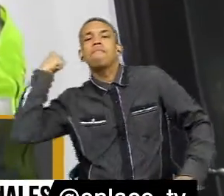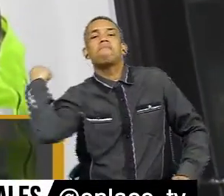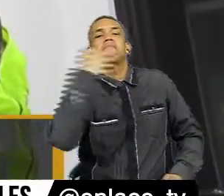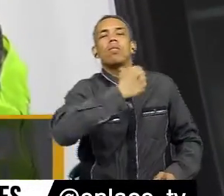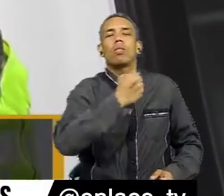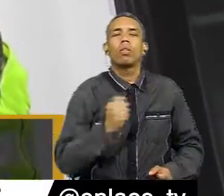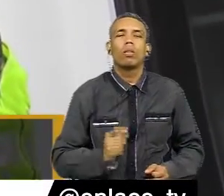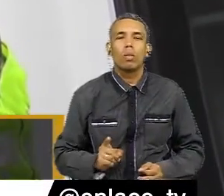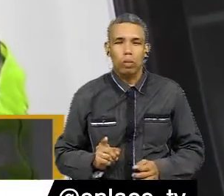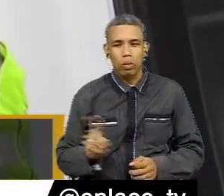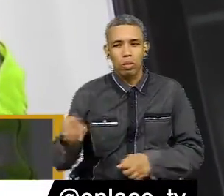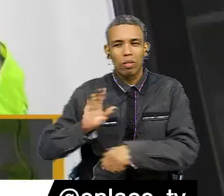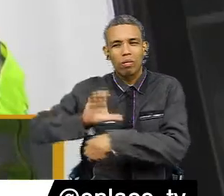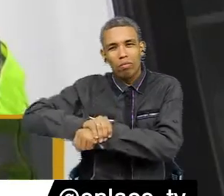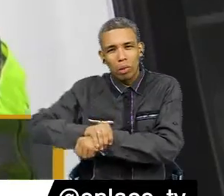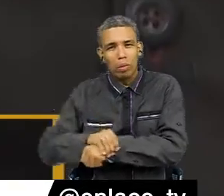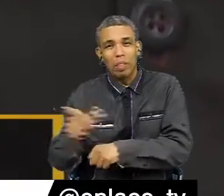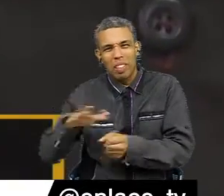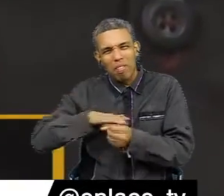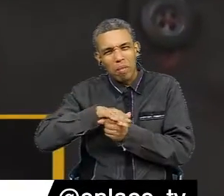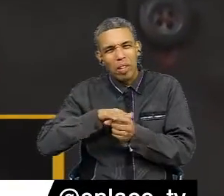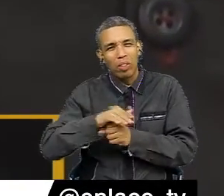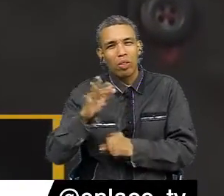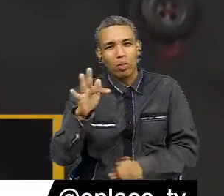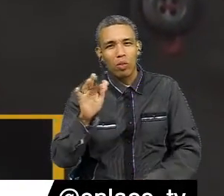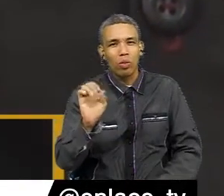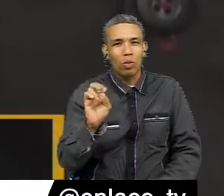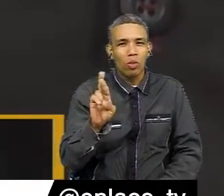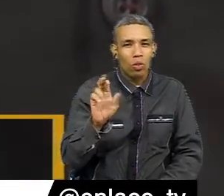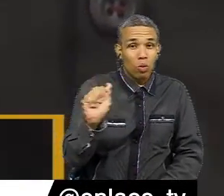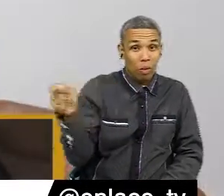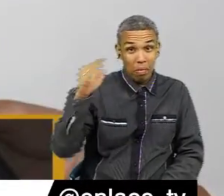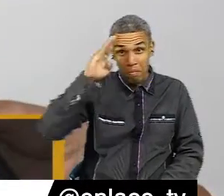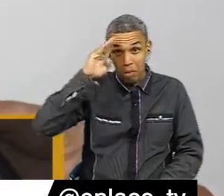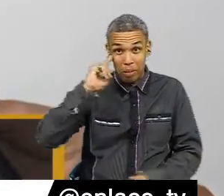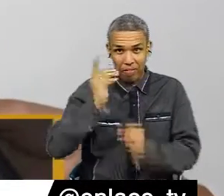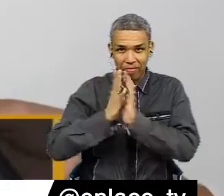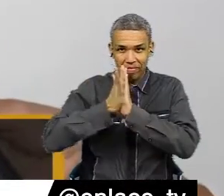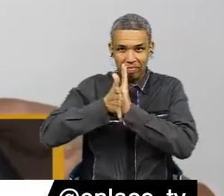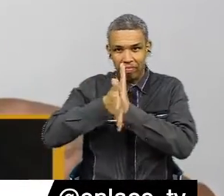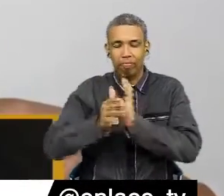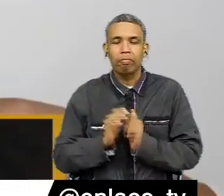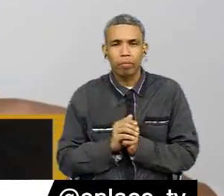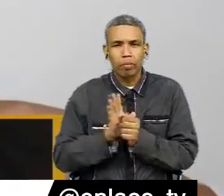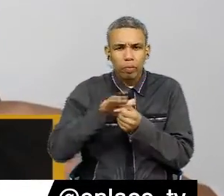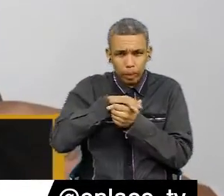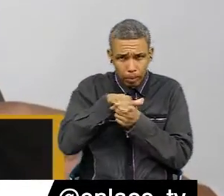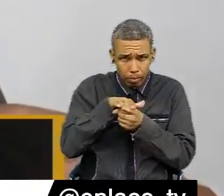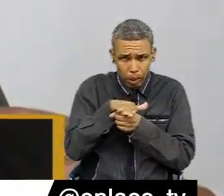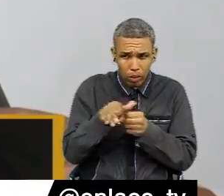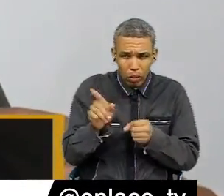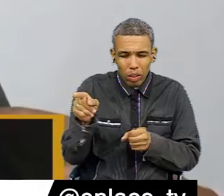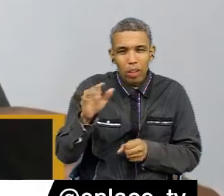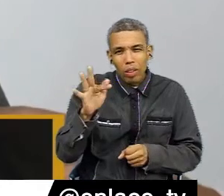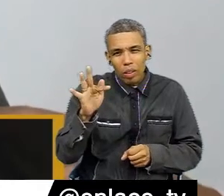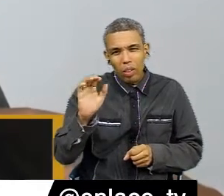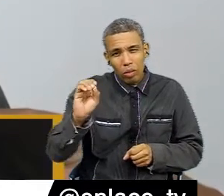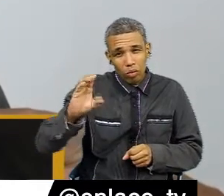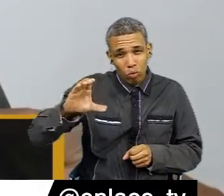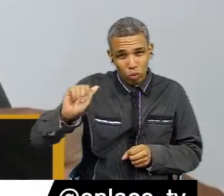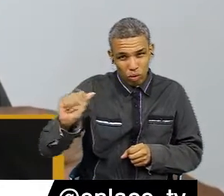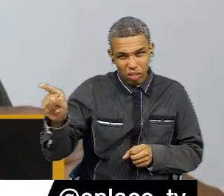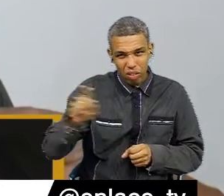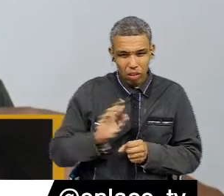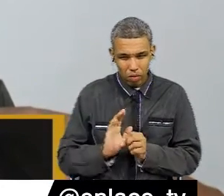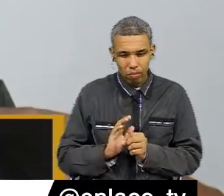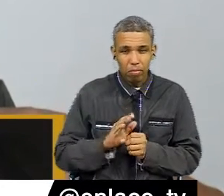Alejandro Torres, comandante del primer distrito, explicó lo sucedido a Enlace Noticias. En el sector del barrio La Toca, de la comuna 4,